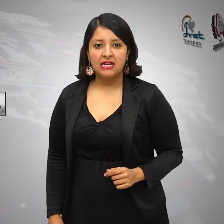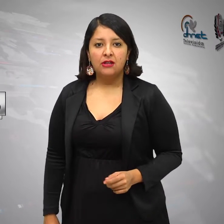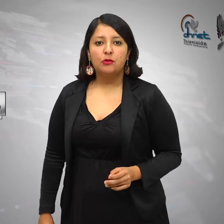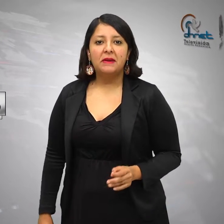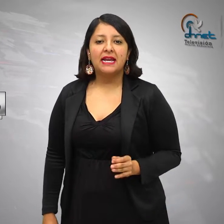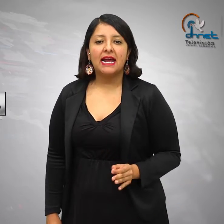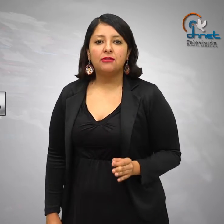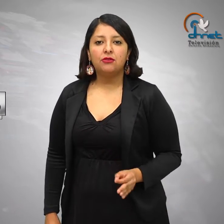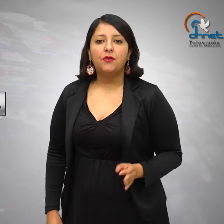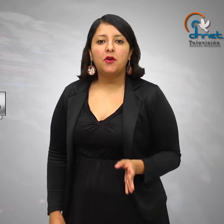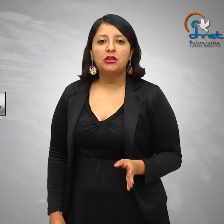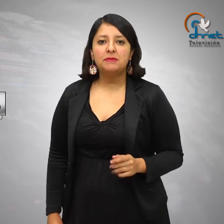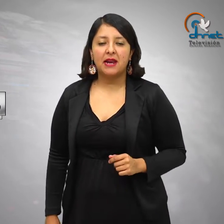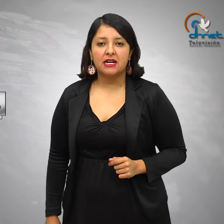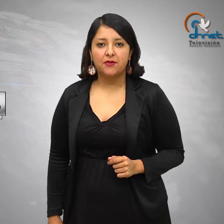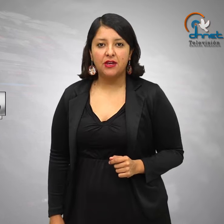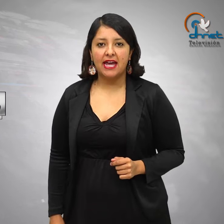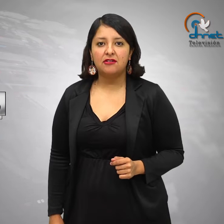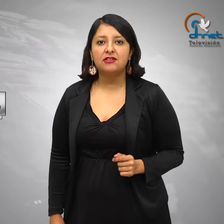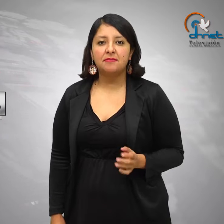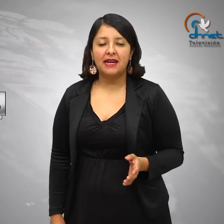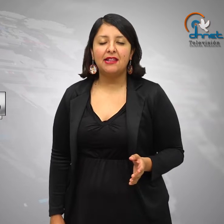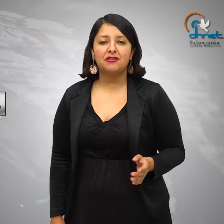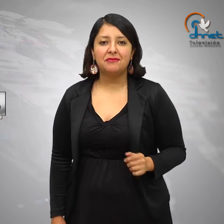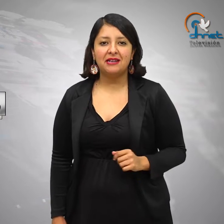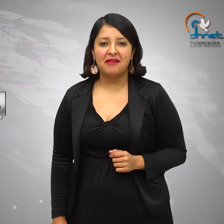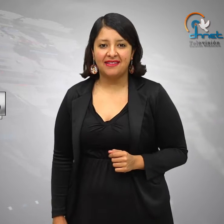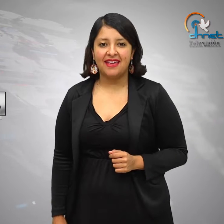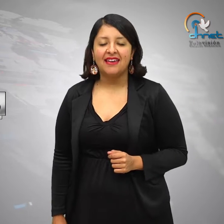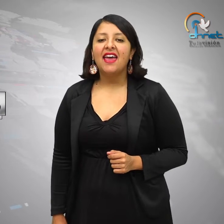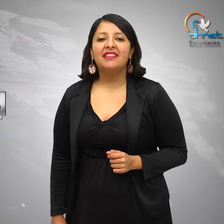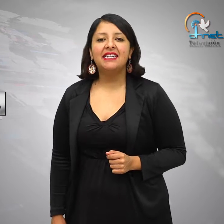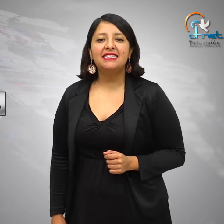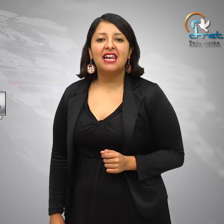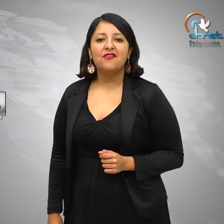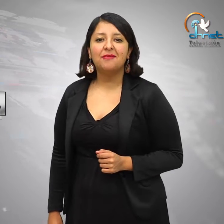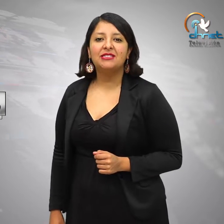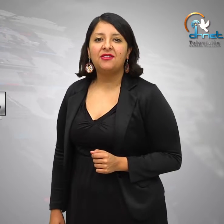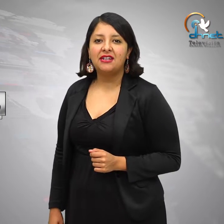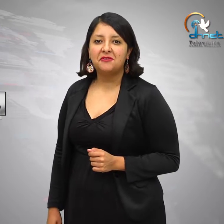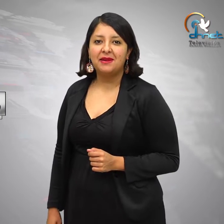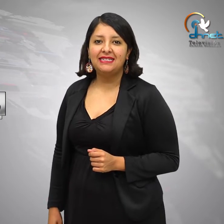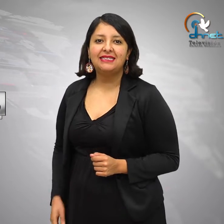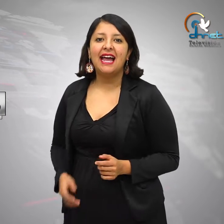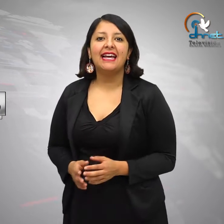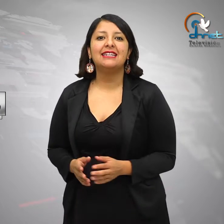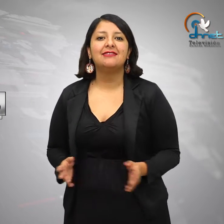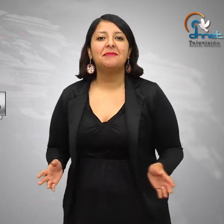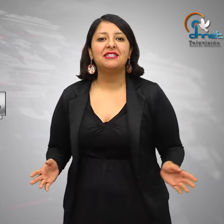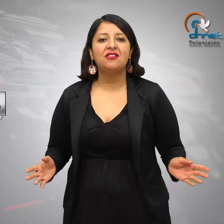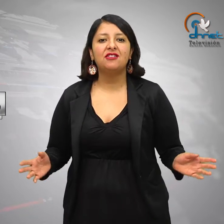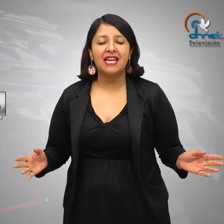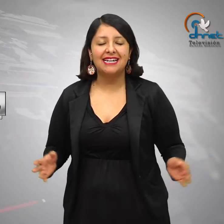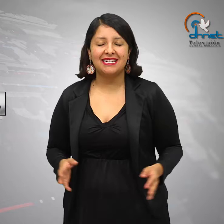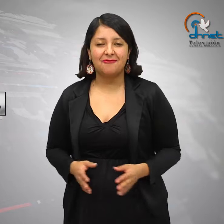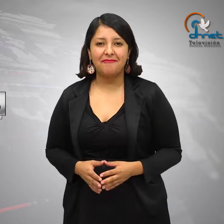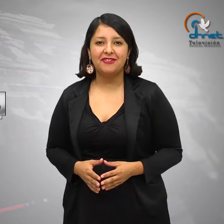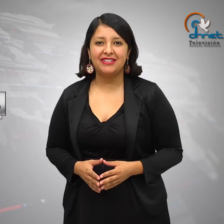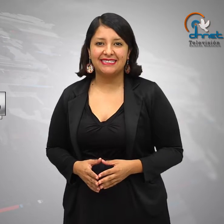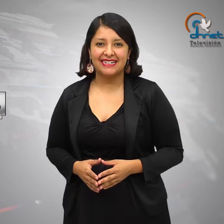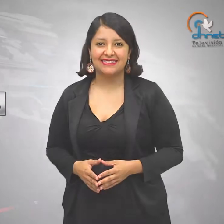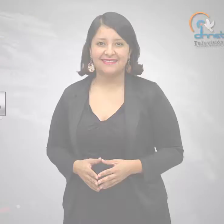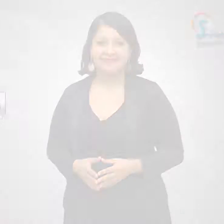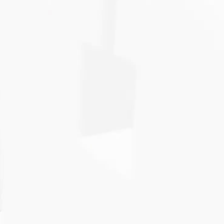Inclusión. Duplicará ACNUR fondos para refugiados para el 2020. Entérese de la información derecho humanista aquí en su espacio DH